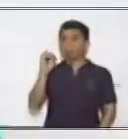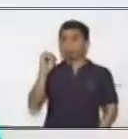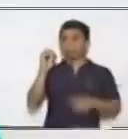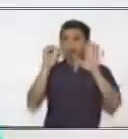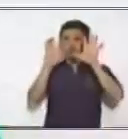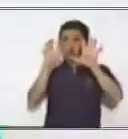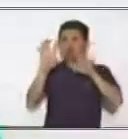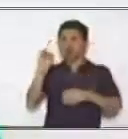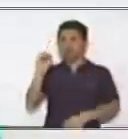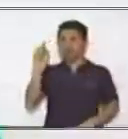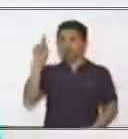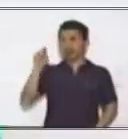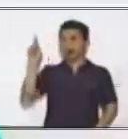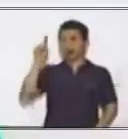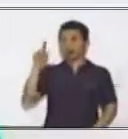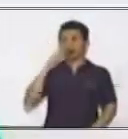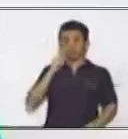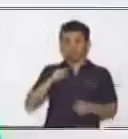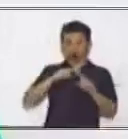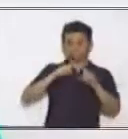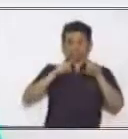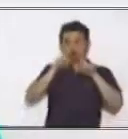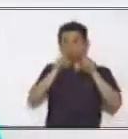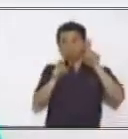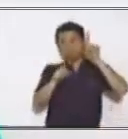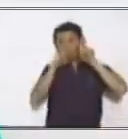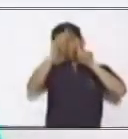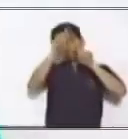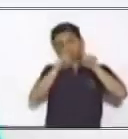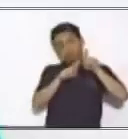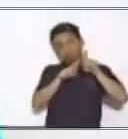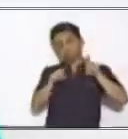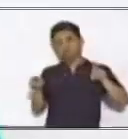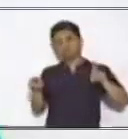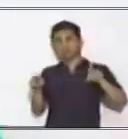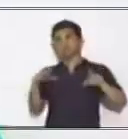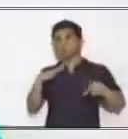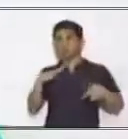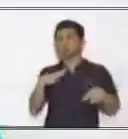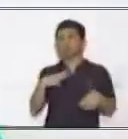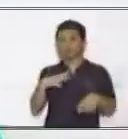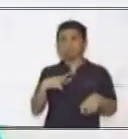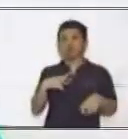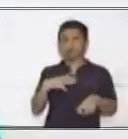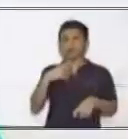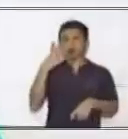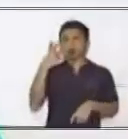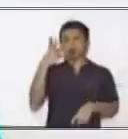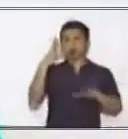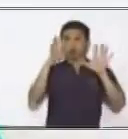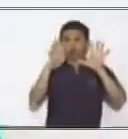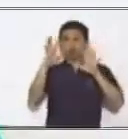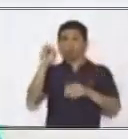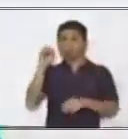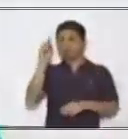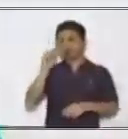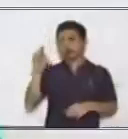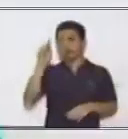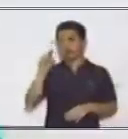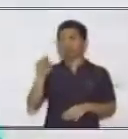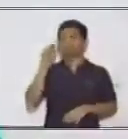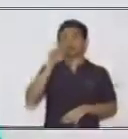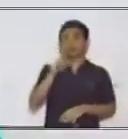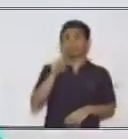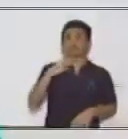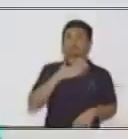lado totalmente horizontal y uno vertical. Con uno de los tres ángulos interiores que sea de 90, este